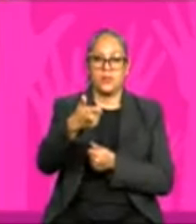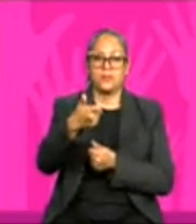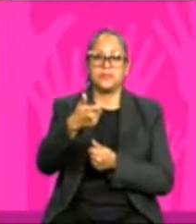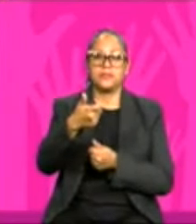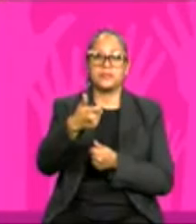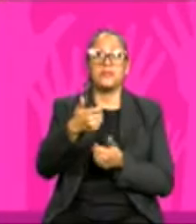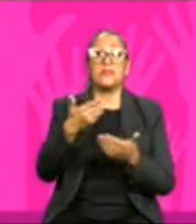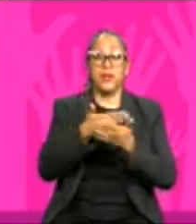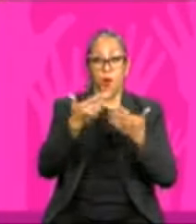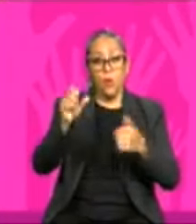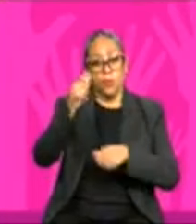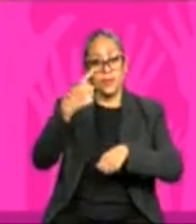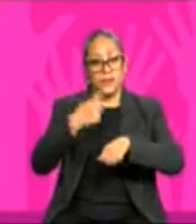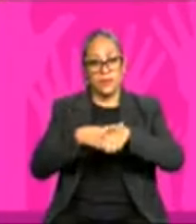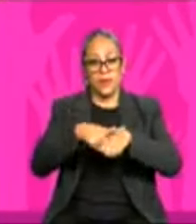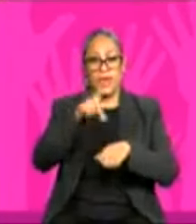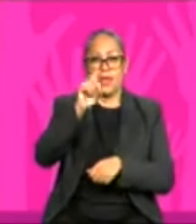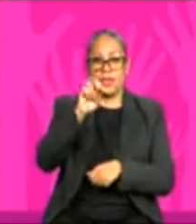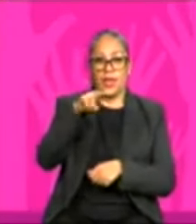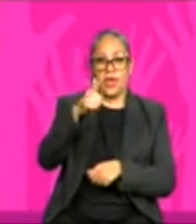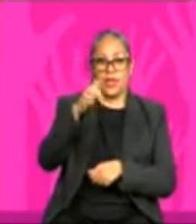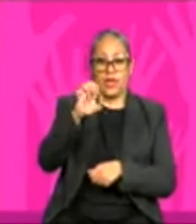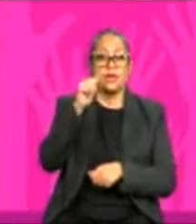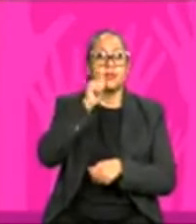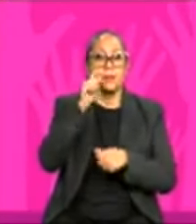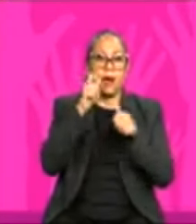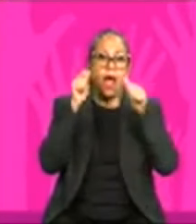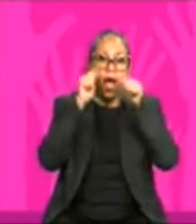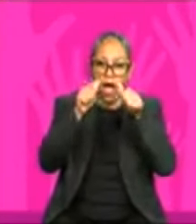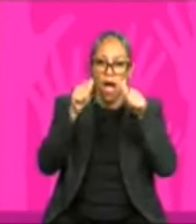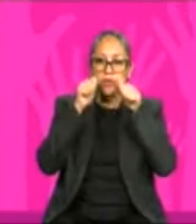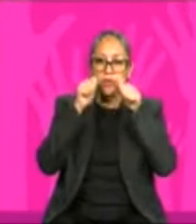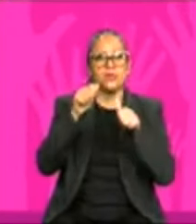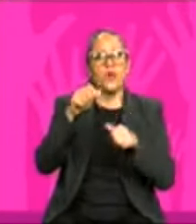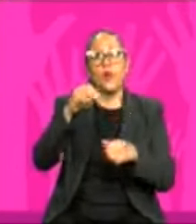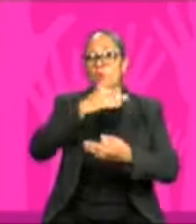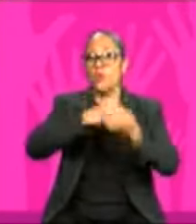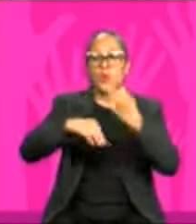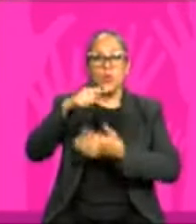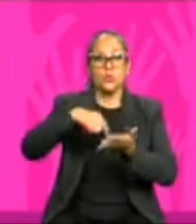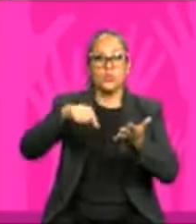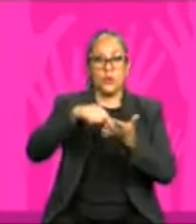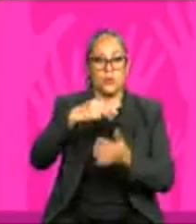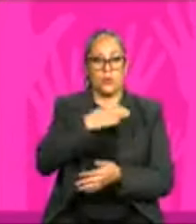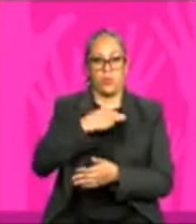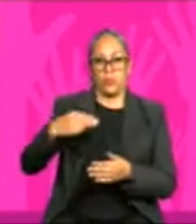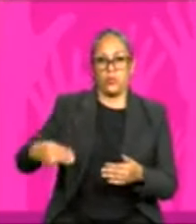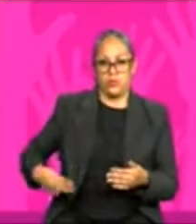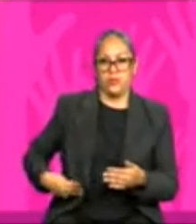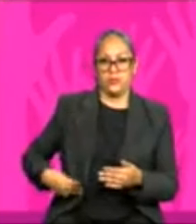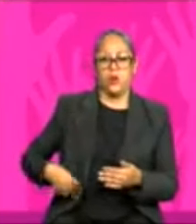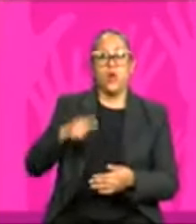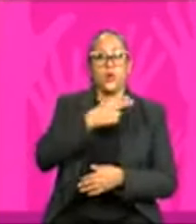El dengue se va a atender de manera oportuna con todos los municipios del estado. No tenemos que evitar a toda